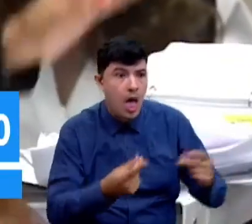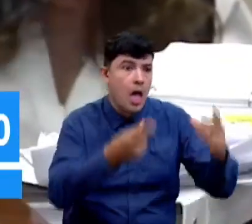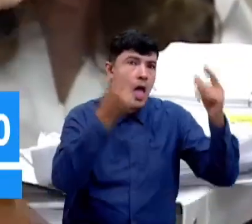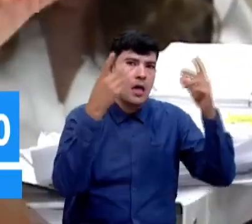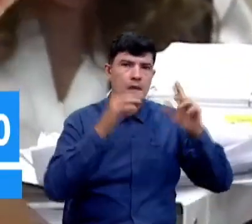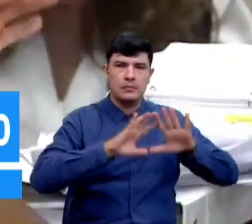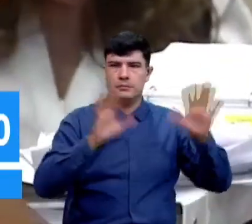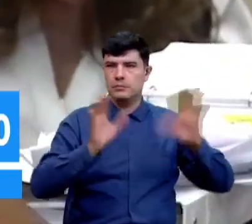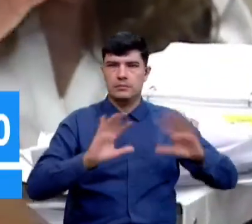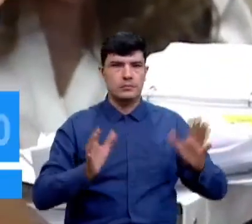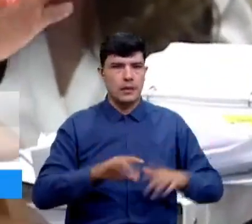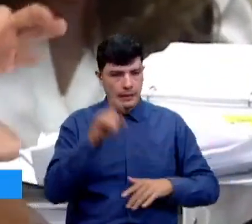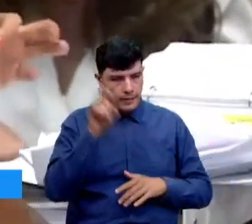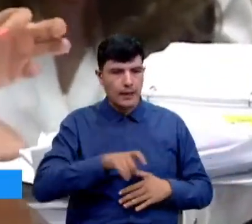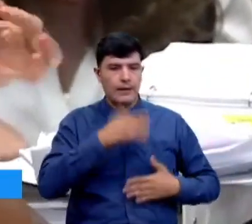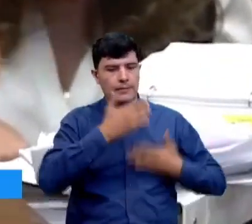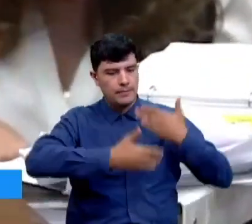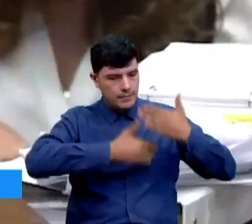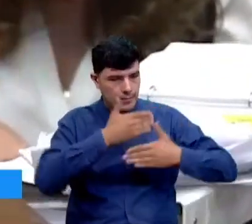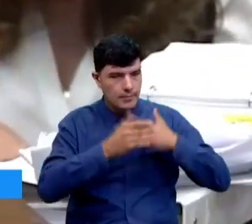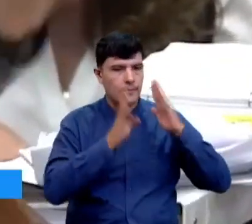intereses políticos y Mineros